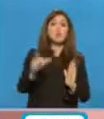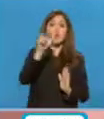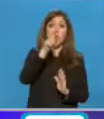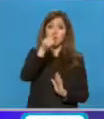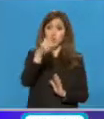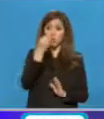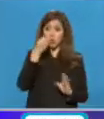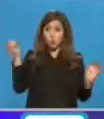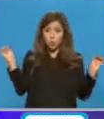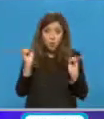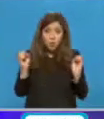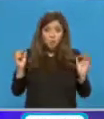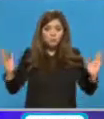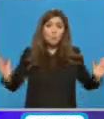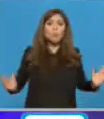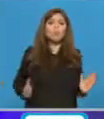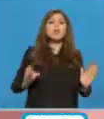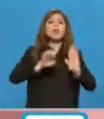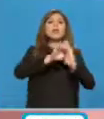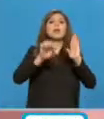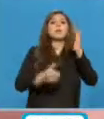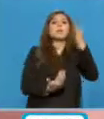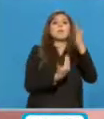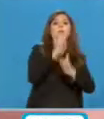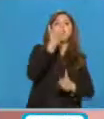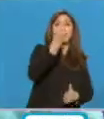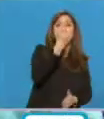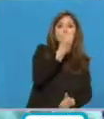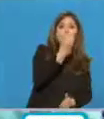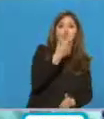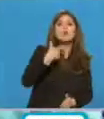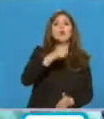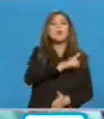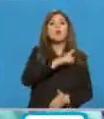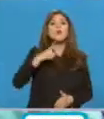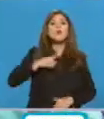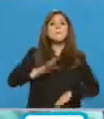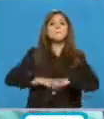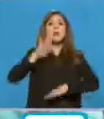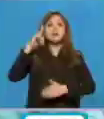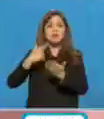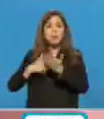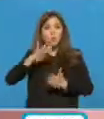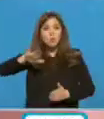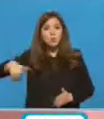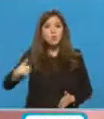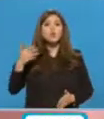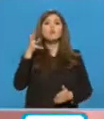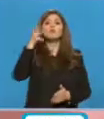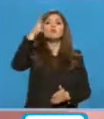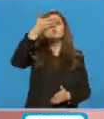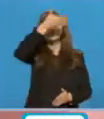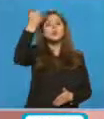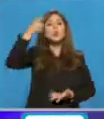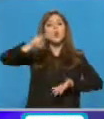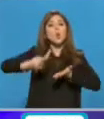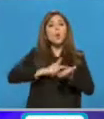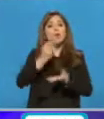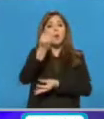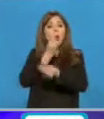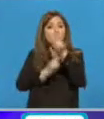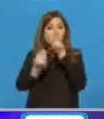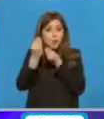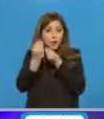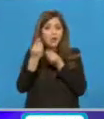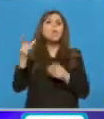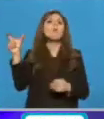dice, híjole, Quique no me dio de desayunar, pues yo guardo mis reservas porque no sé en qué momento me va a volver a dar de comer. Y entonces cuando